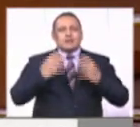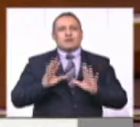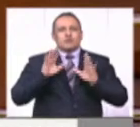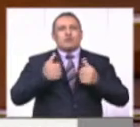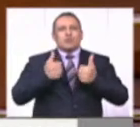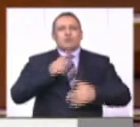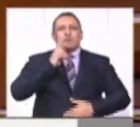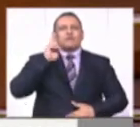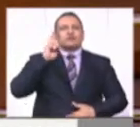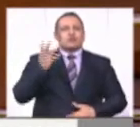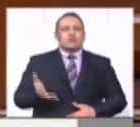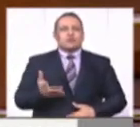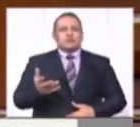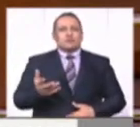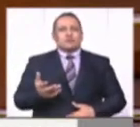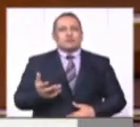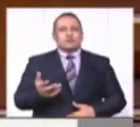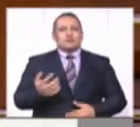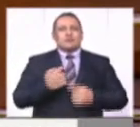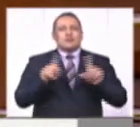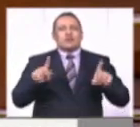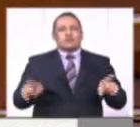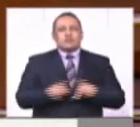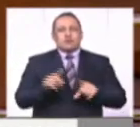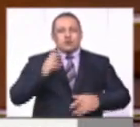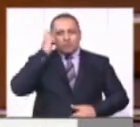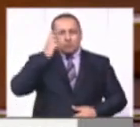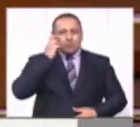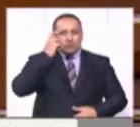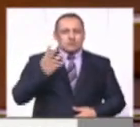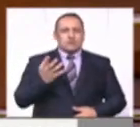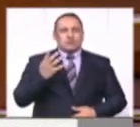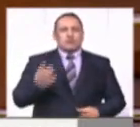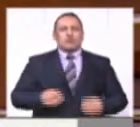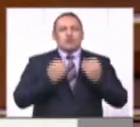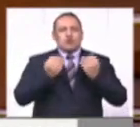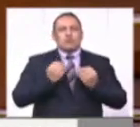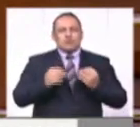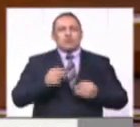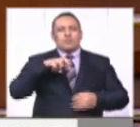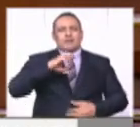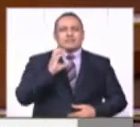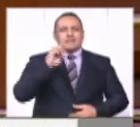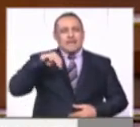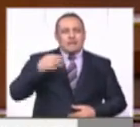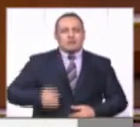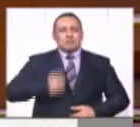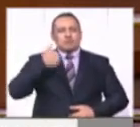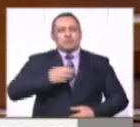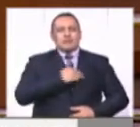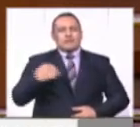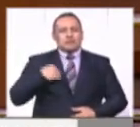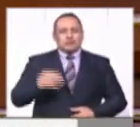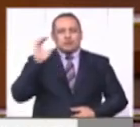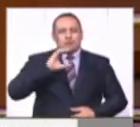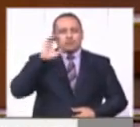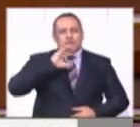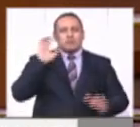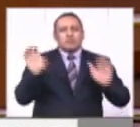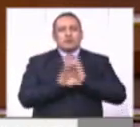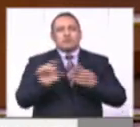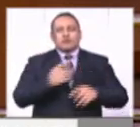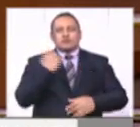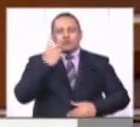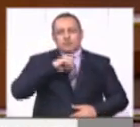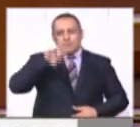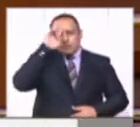ser un muy buen profesor pero como político como un pcm que debió Buscar que el